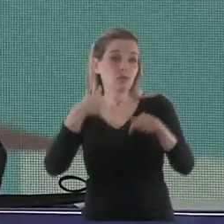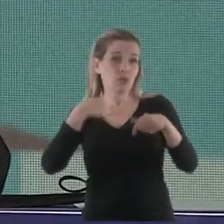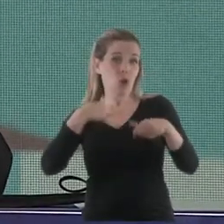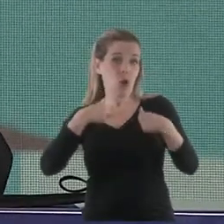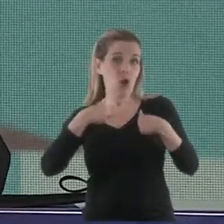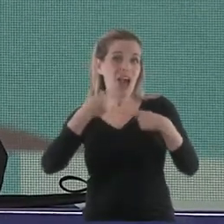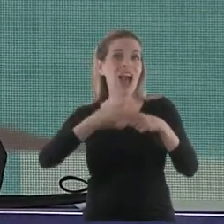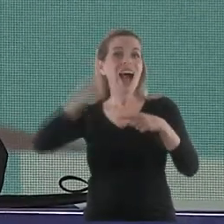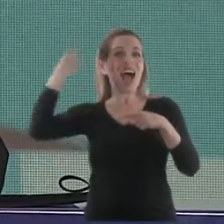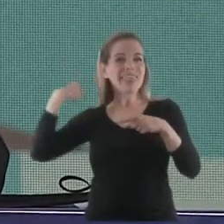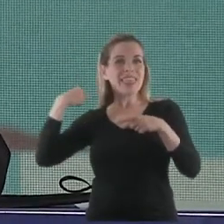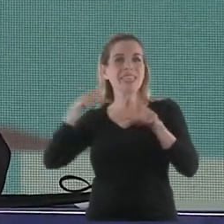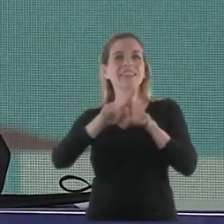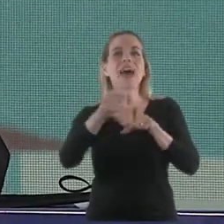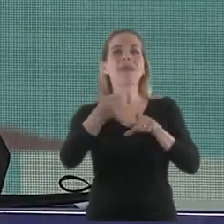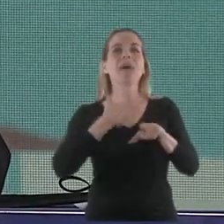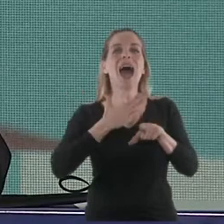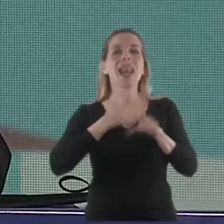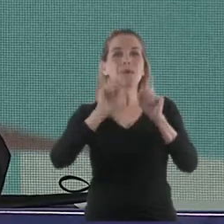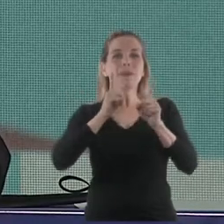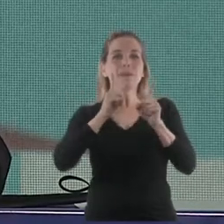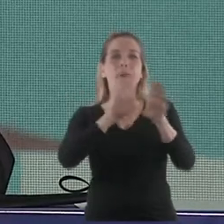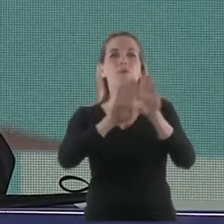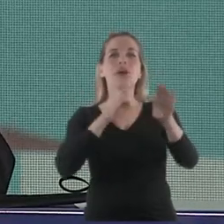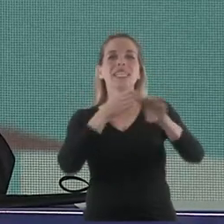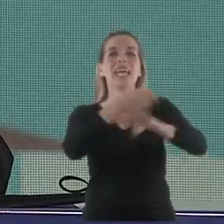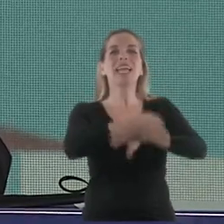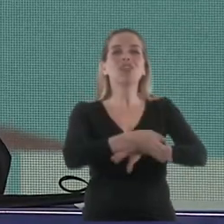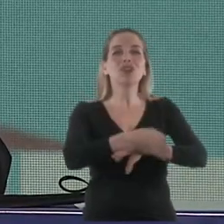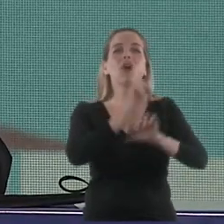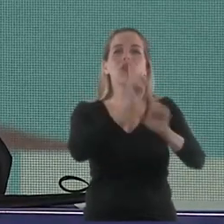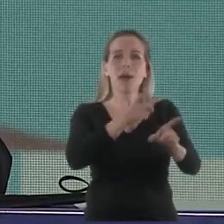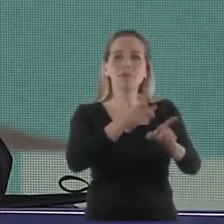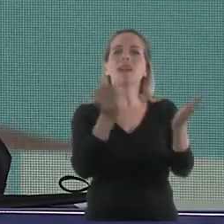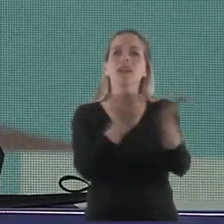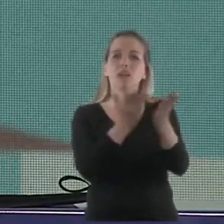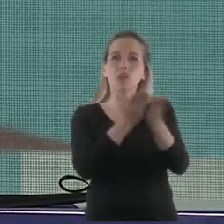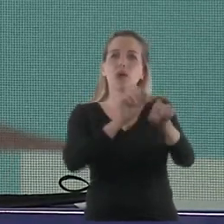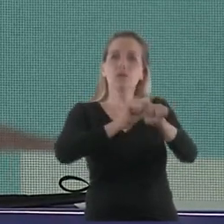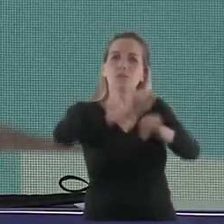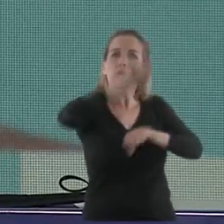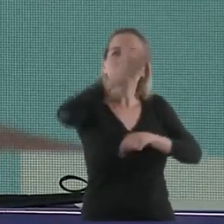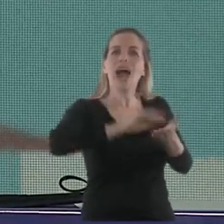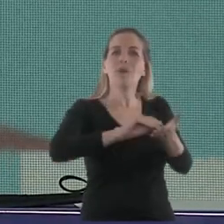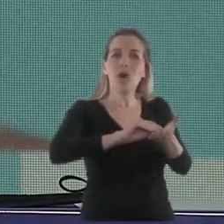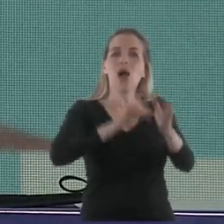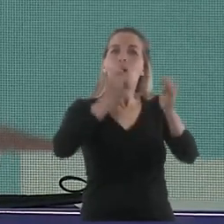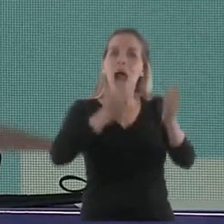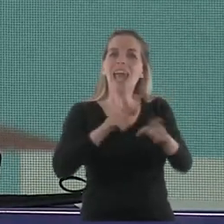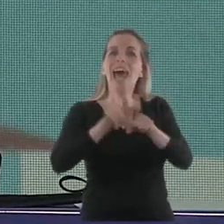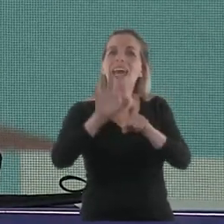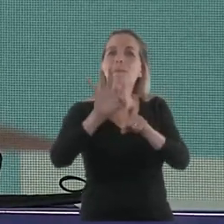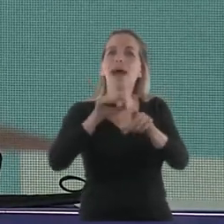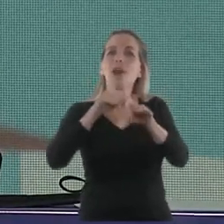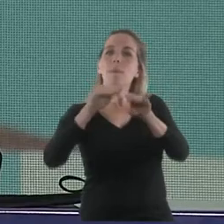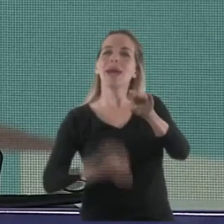puerta y se graduó de abogada en esta misma casa. Y tengo un hermano menor, Alberto,